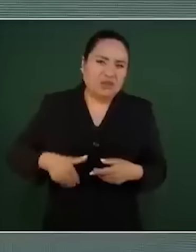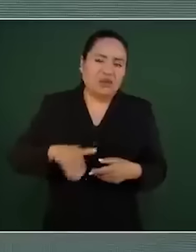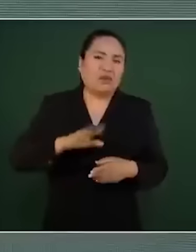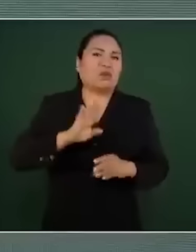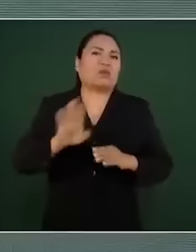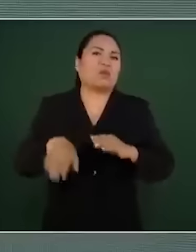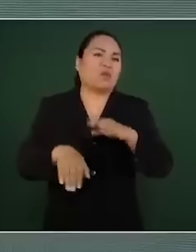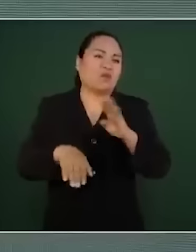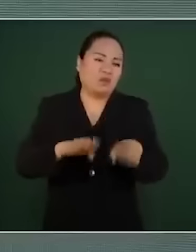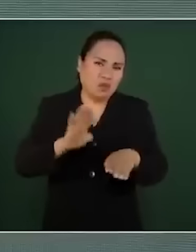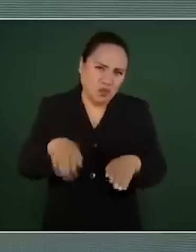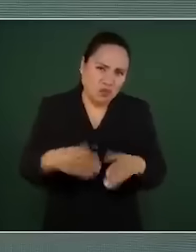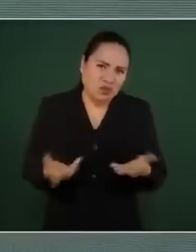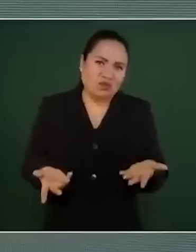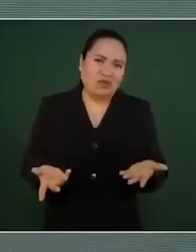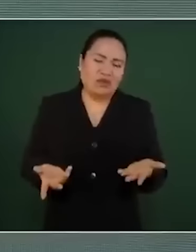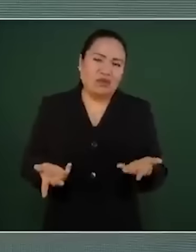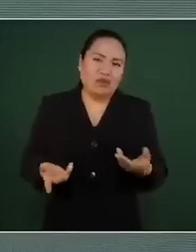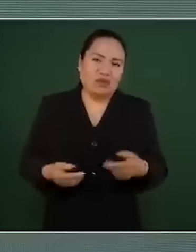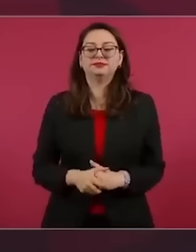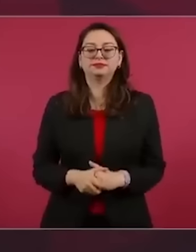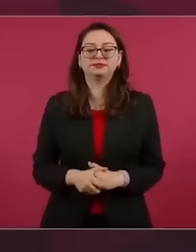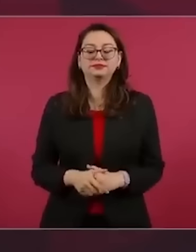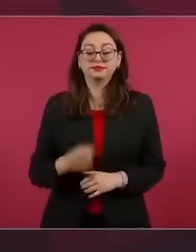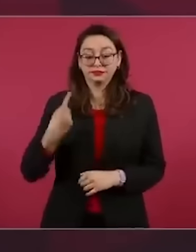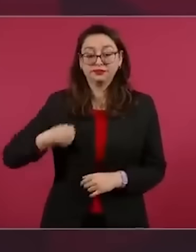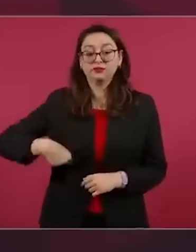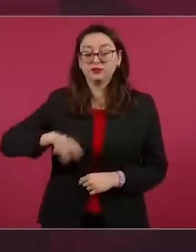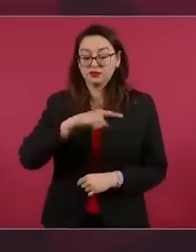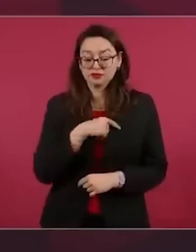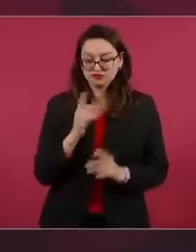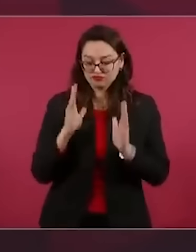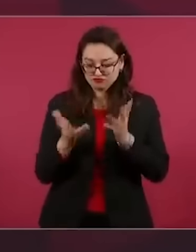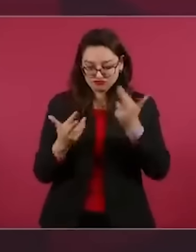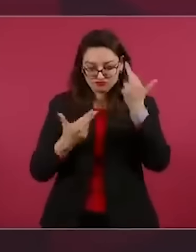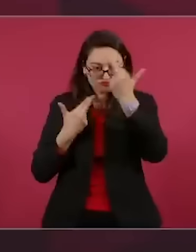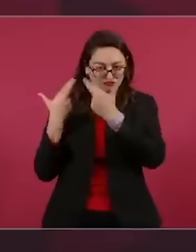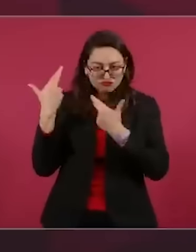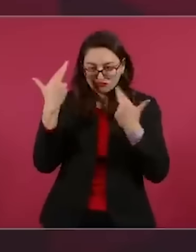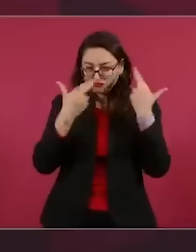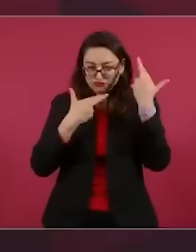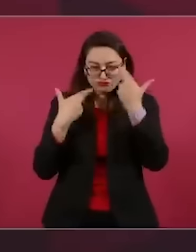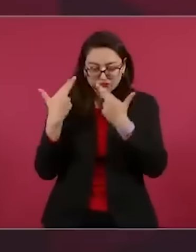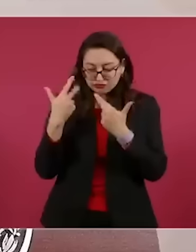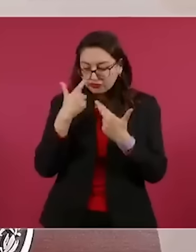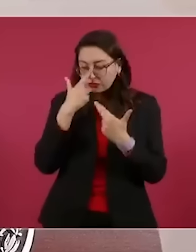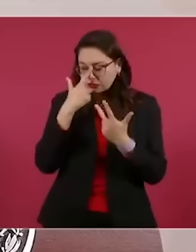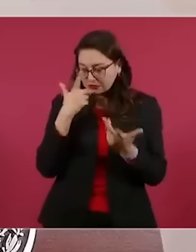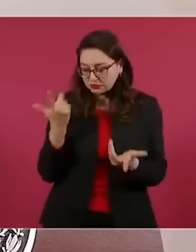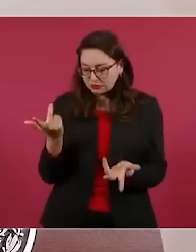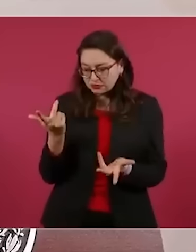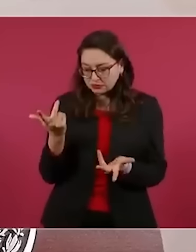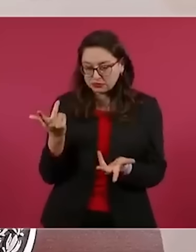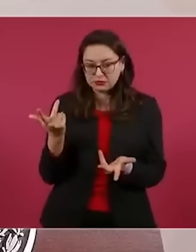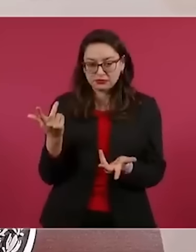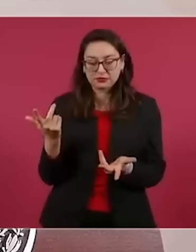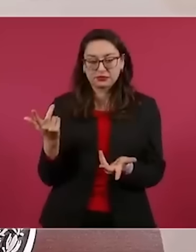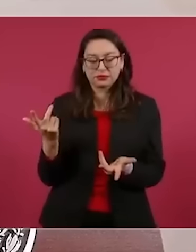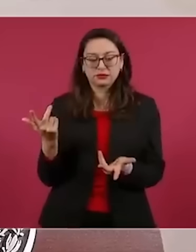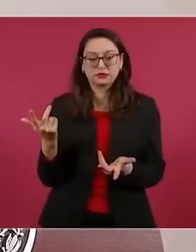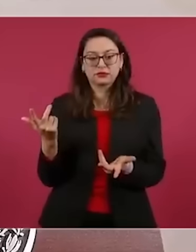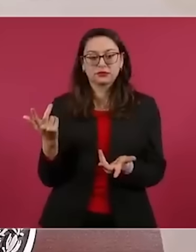que paren porque con delincuentes no se puede negociar puedes comunicarte con el cártel y decirle Ya basta le preguntó la